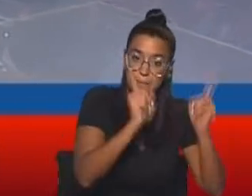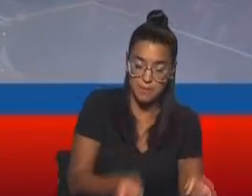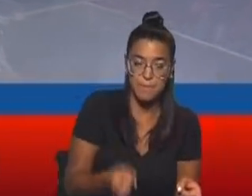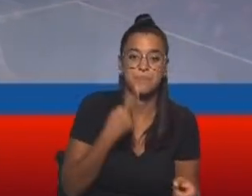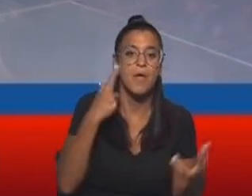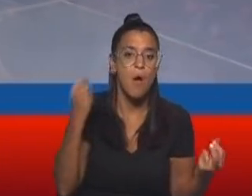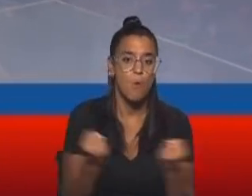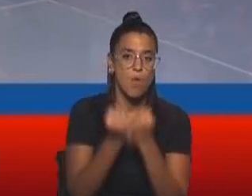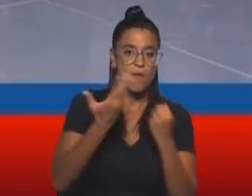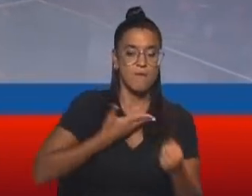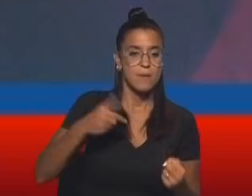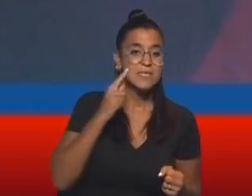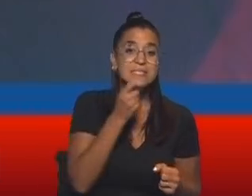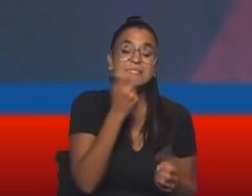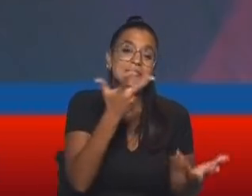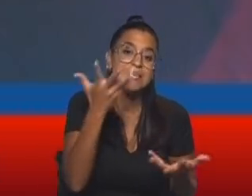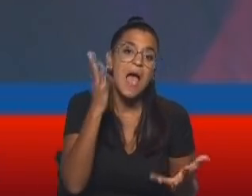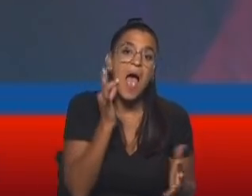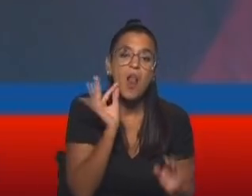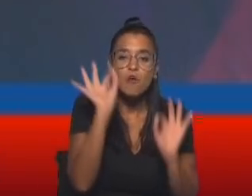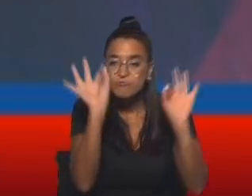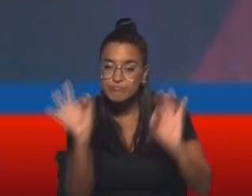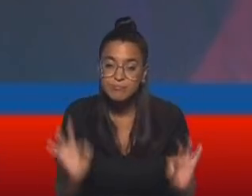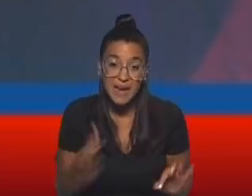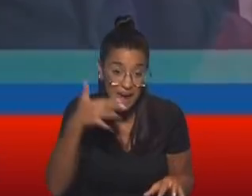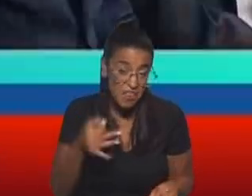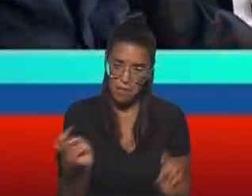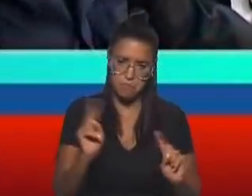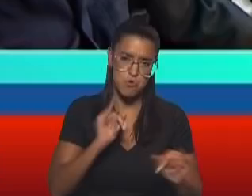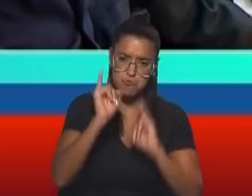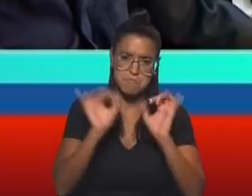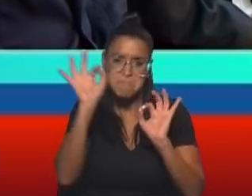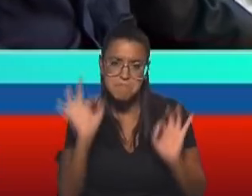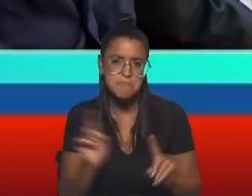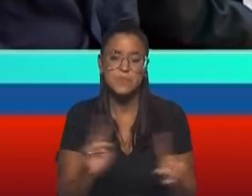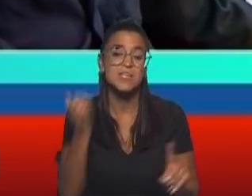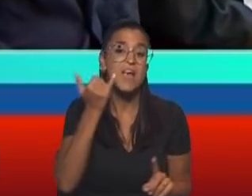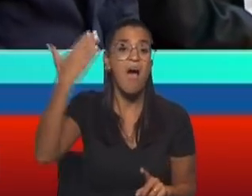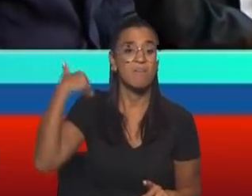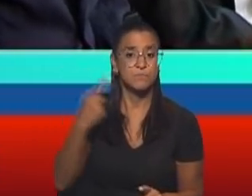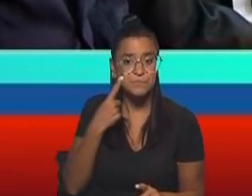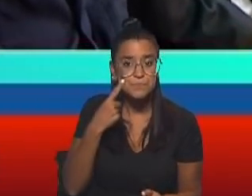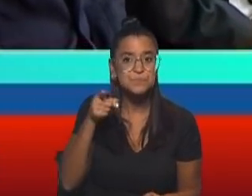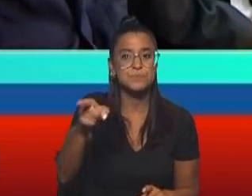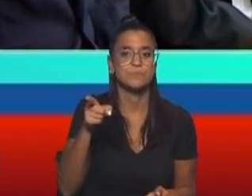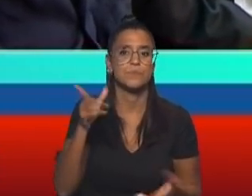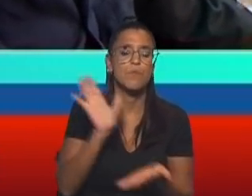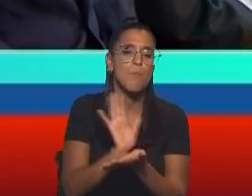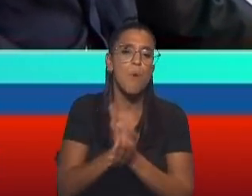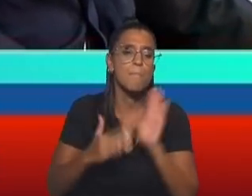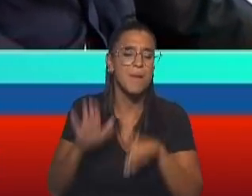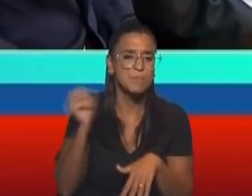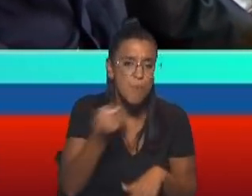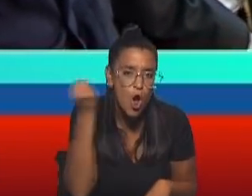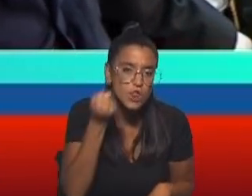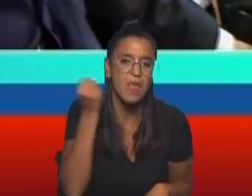esperaba era ver si sumaba algún tipo de precisión. La realidad es que no. Respecto a lo que ya conocíamos, los lineamientos más gruesos, los